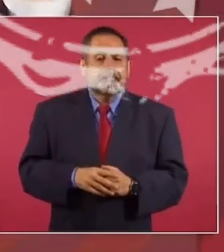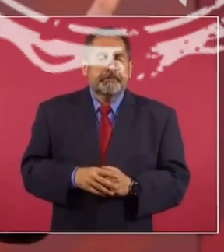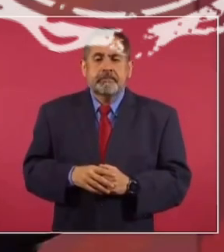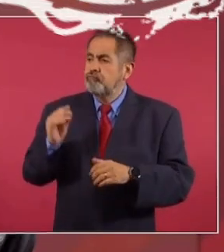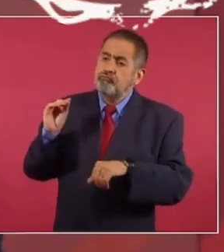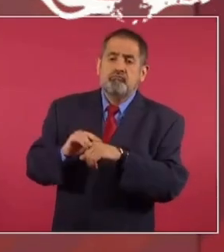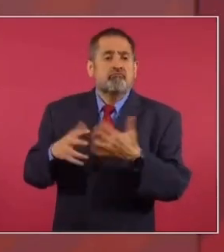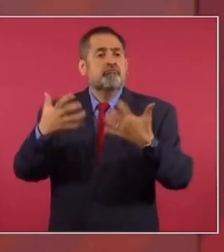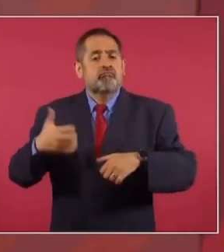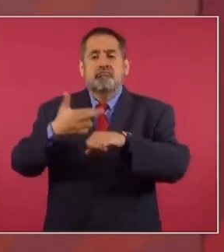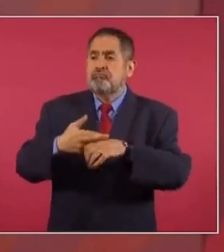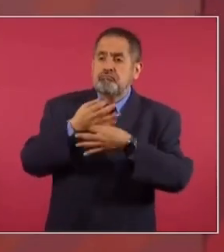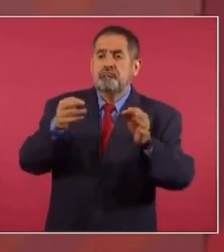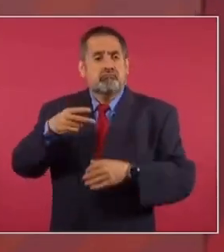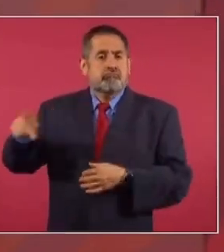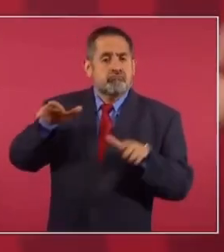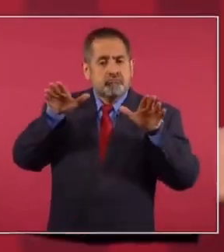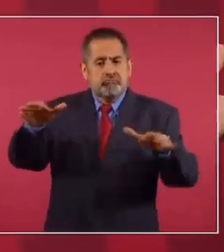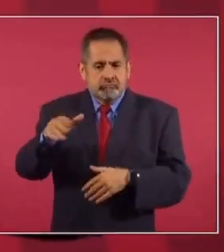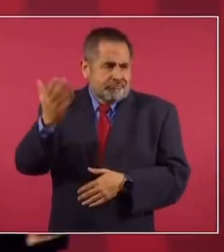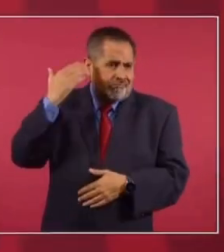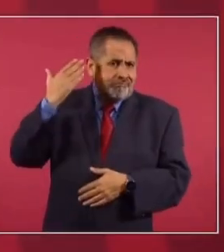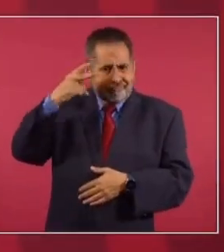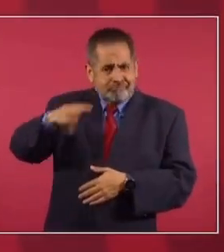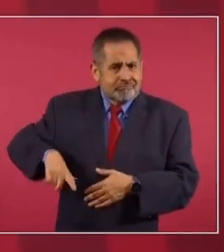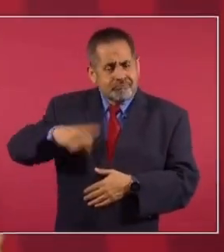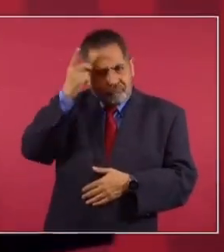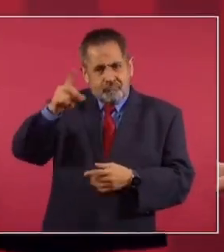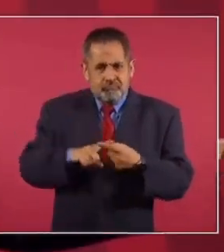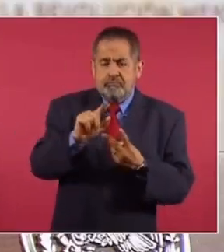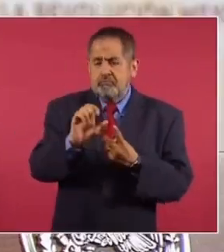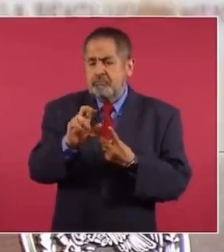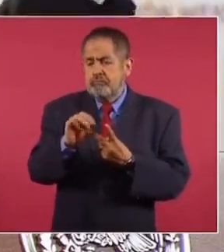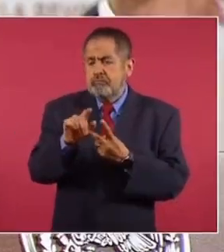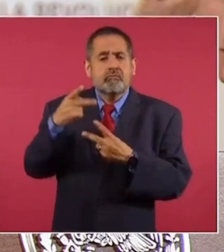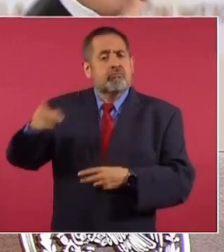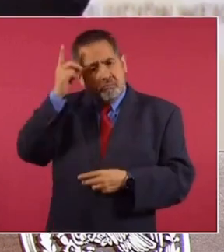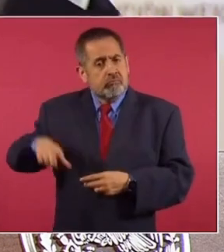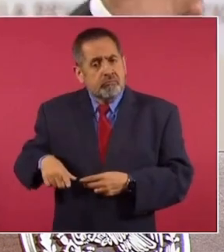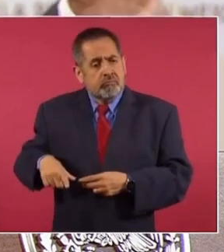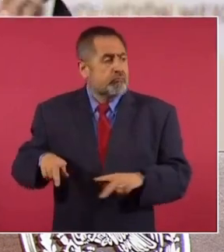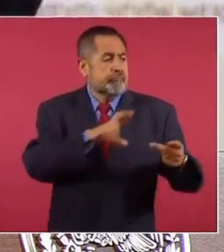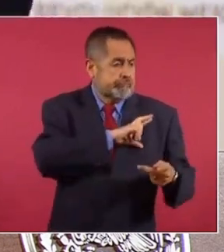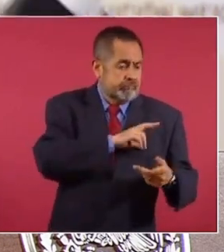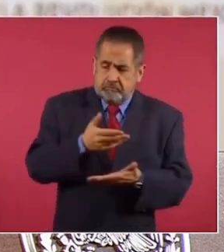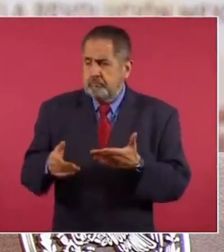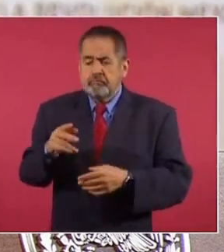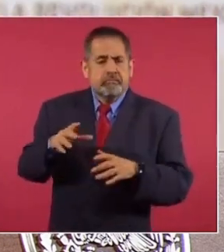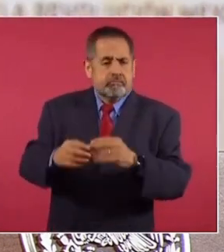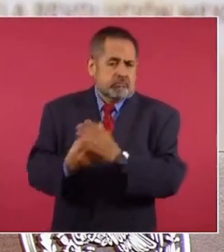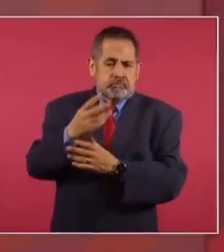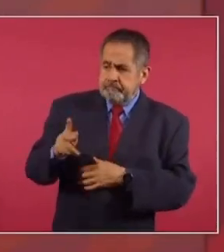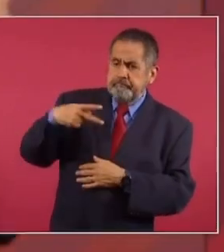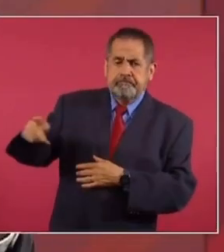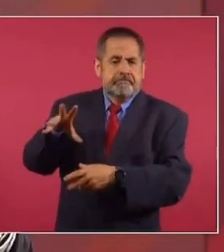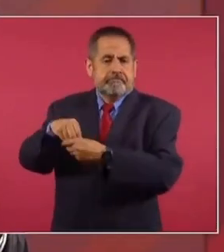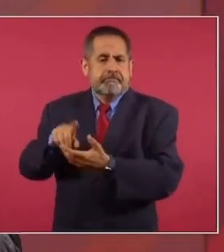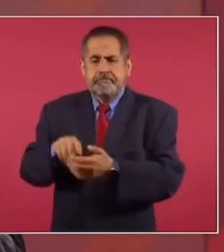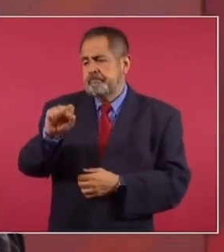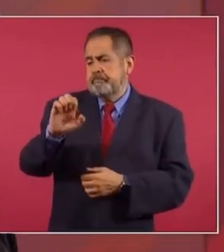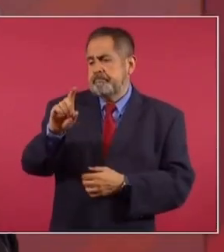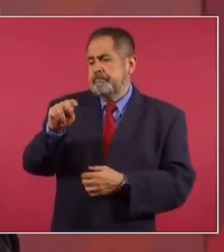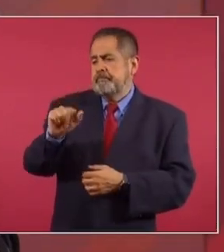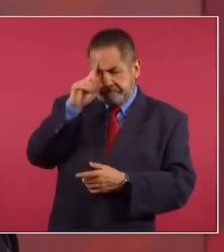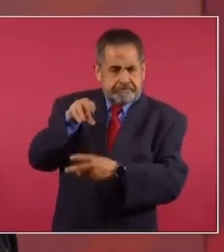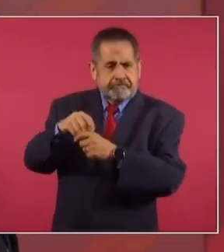¿Cómo es que se va a tener una empresa pública de aviación? Pues se tenían dos. ¿Y por qué va a ser una empresa de la Secretaría de Defensa? Pues para